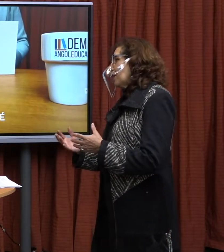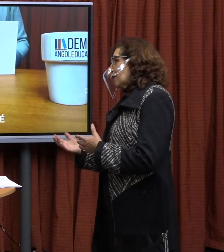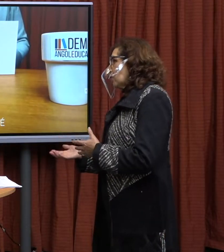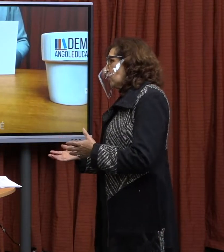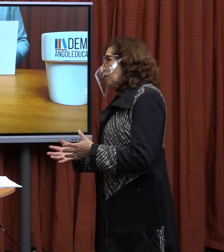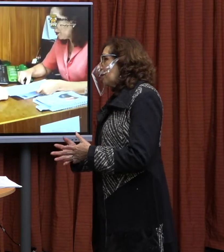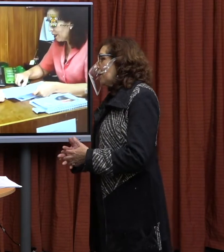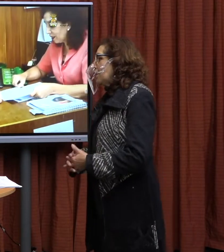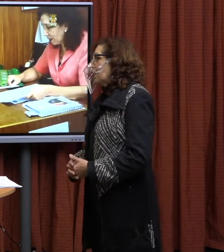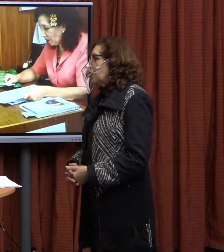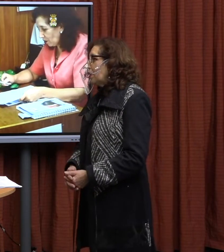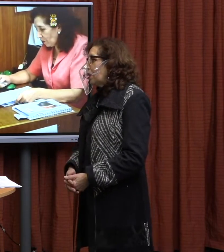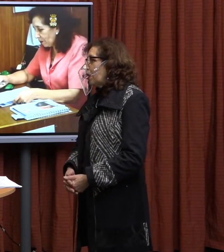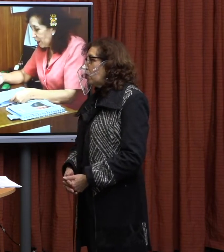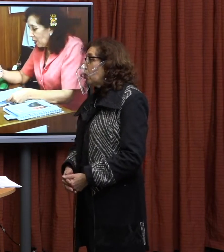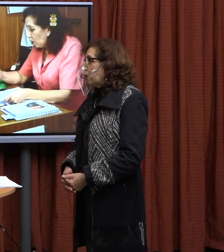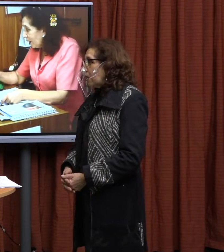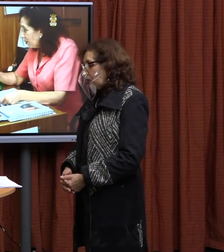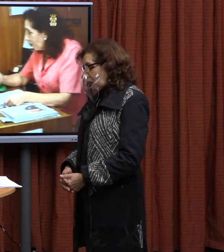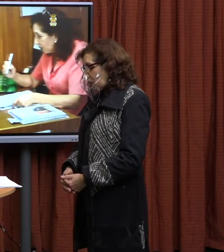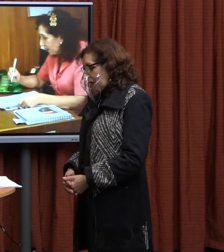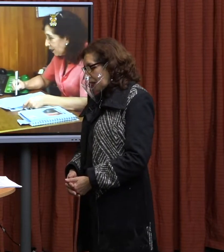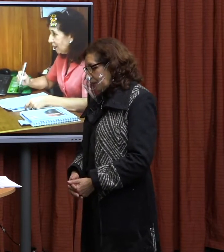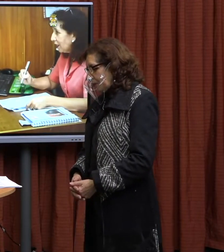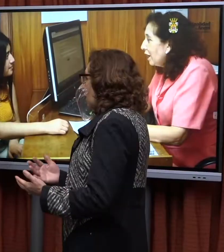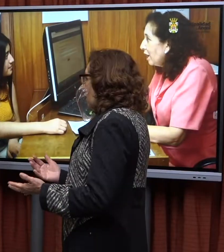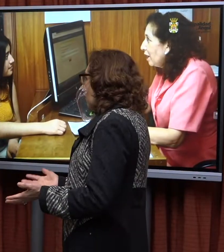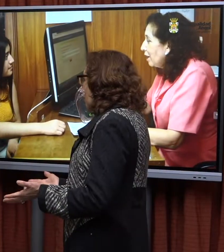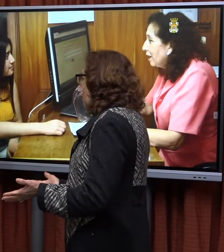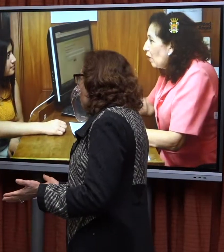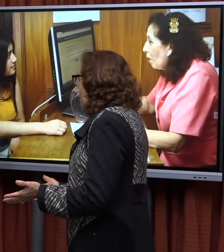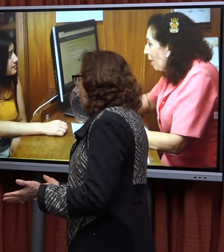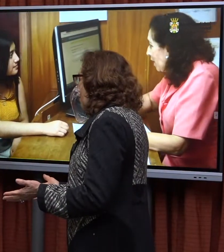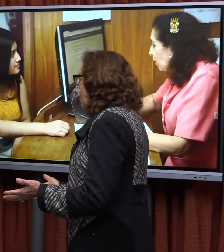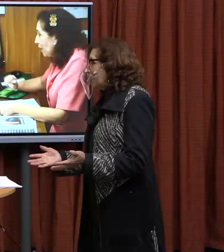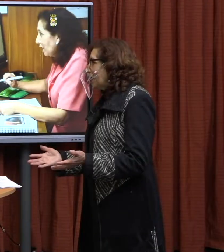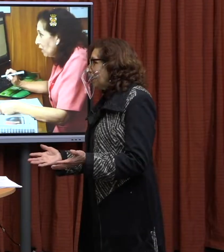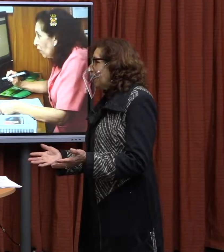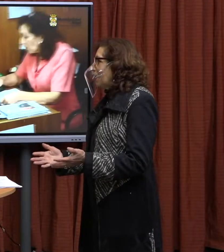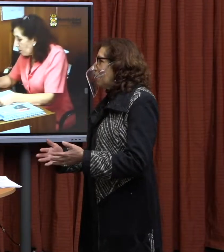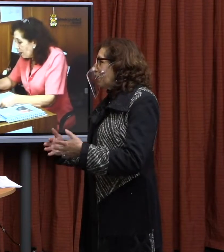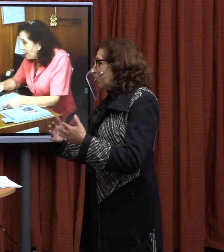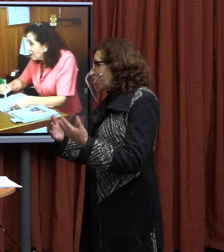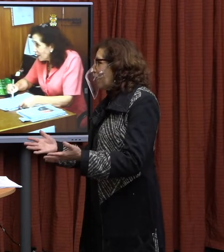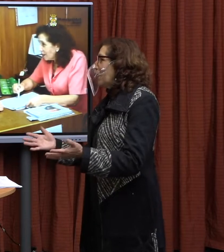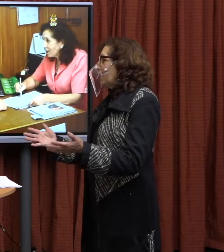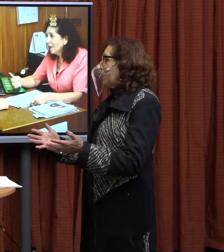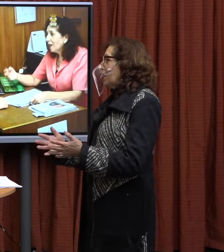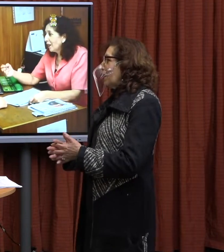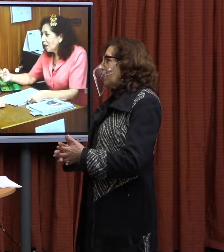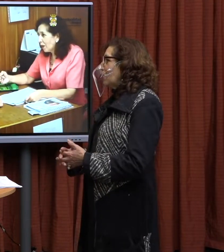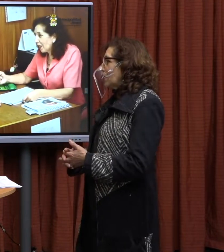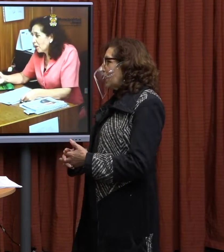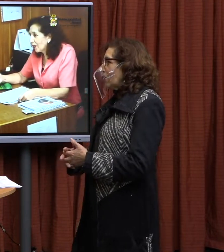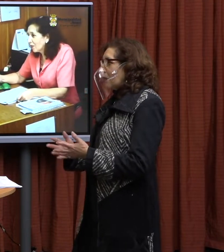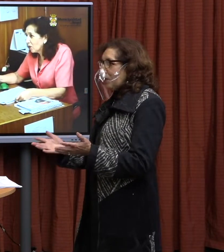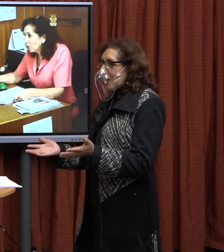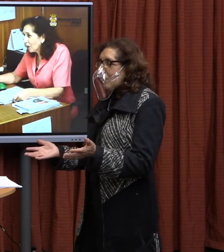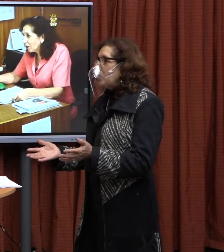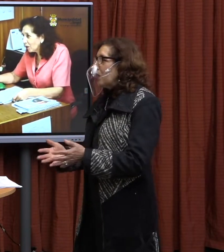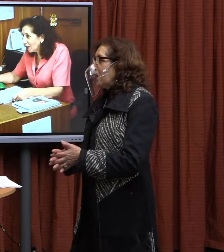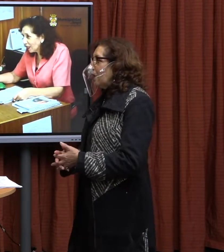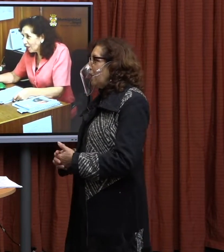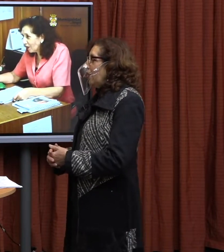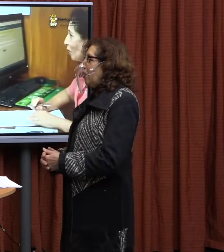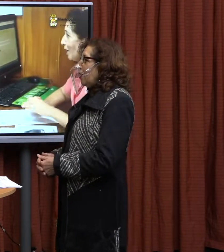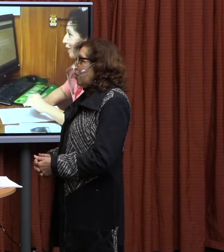programa de acceso y permanencia en internados urbanos y rurales. sé si tú sabes, María Cristina, pero probablemente hayas escuchado y también